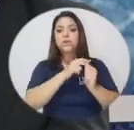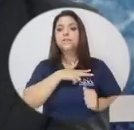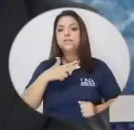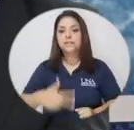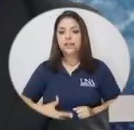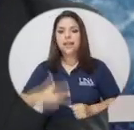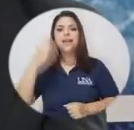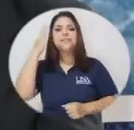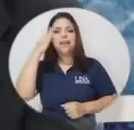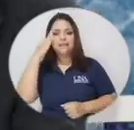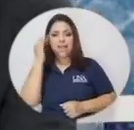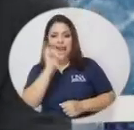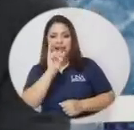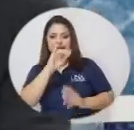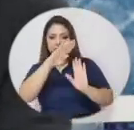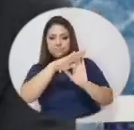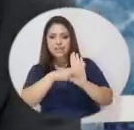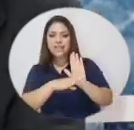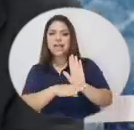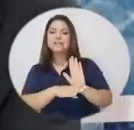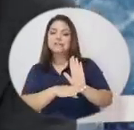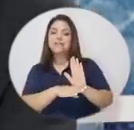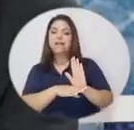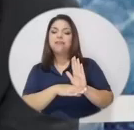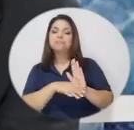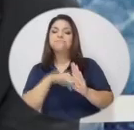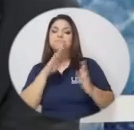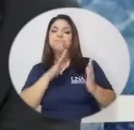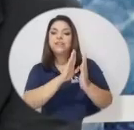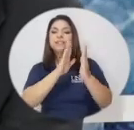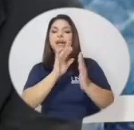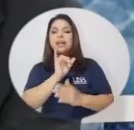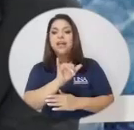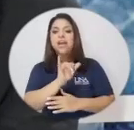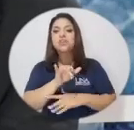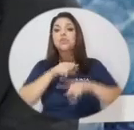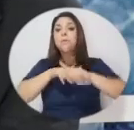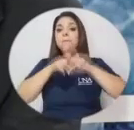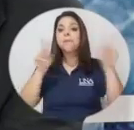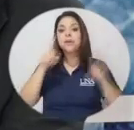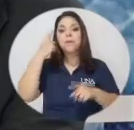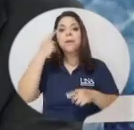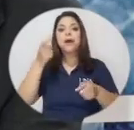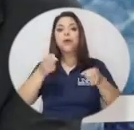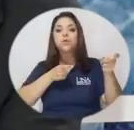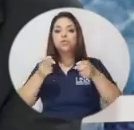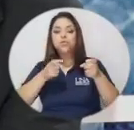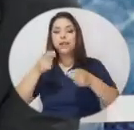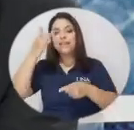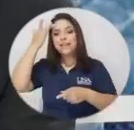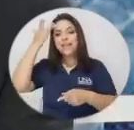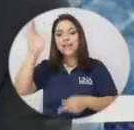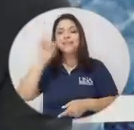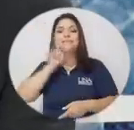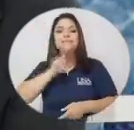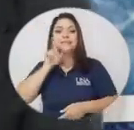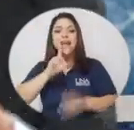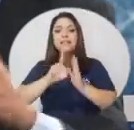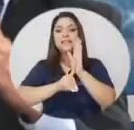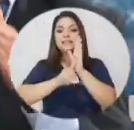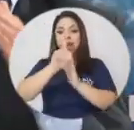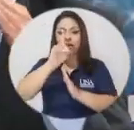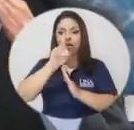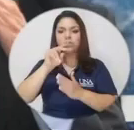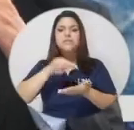dispuestos a enfrentar eso para garantizarse elementos de seguridad, de control de la inteligencia artificial y desarrollo de la inteligencia artificial.